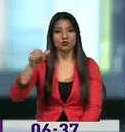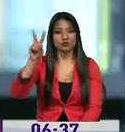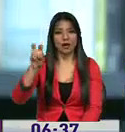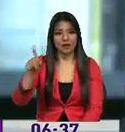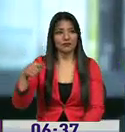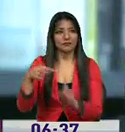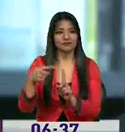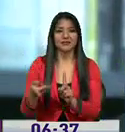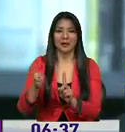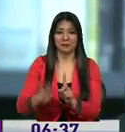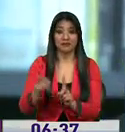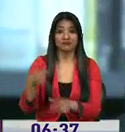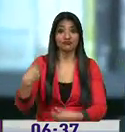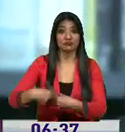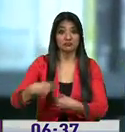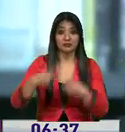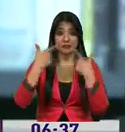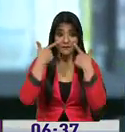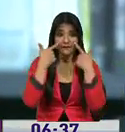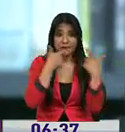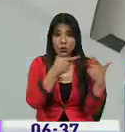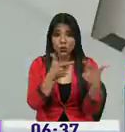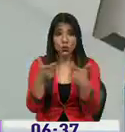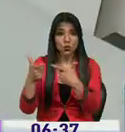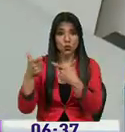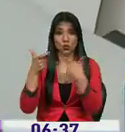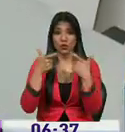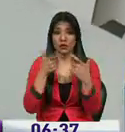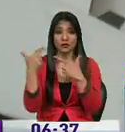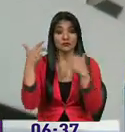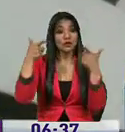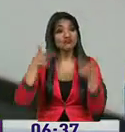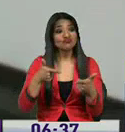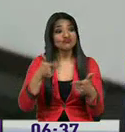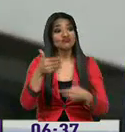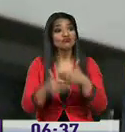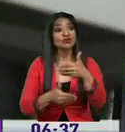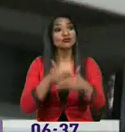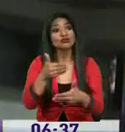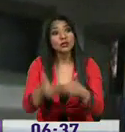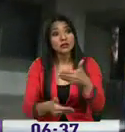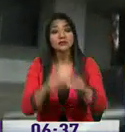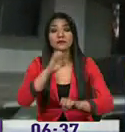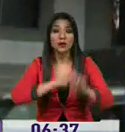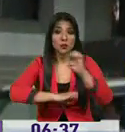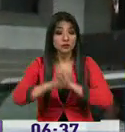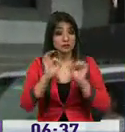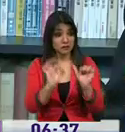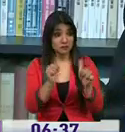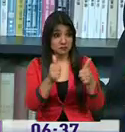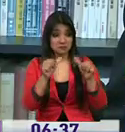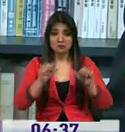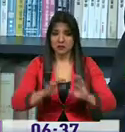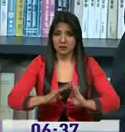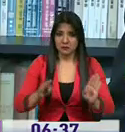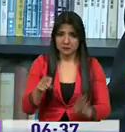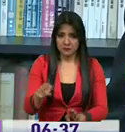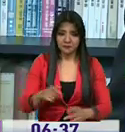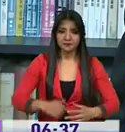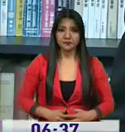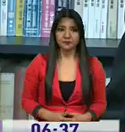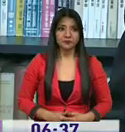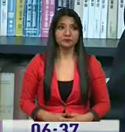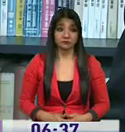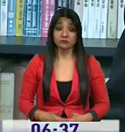Él es parte de la Veeduría Nacional que se encargará de vigilar el normal desarrollo de la evaluación. Las presiones